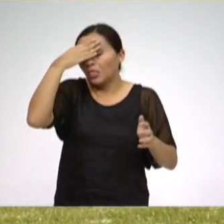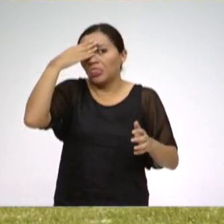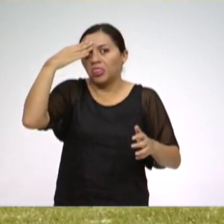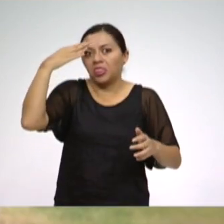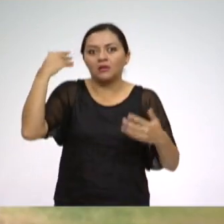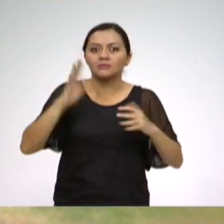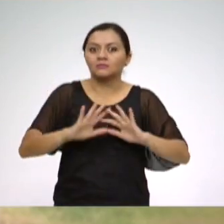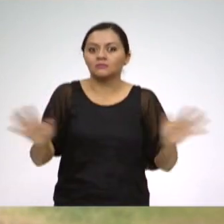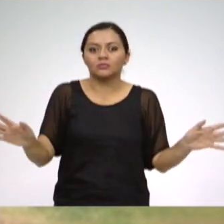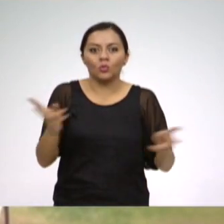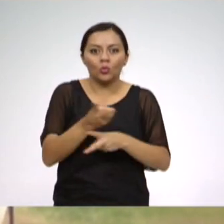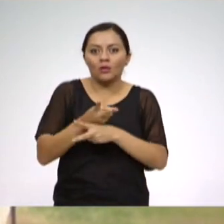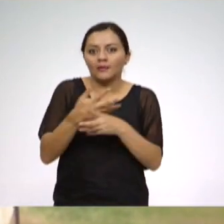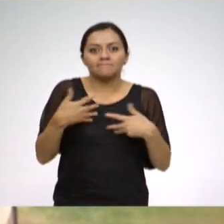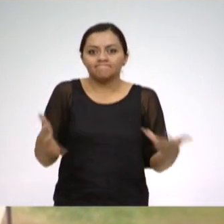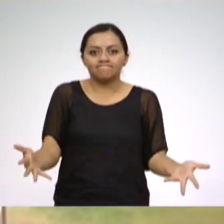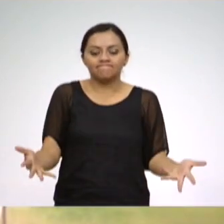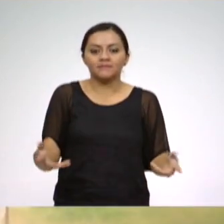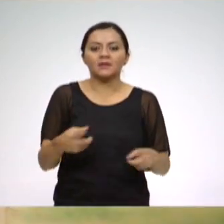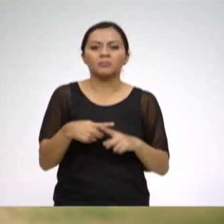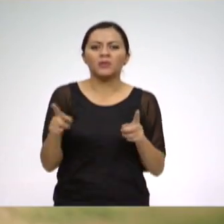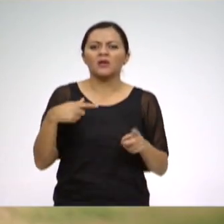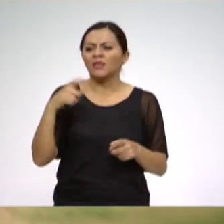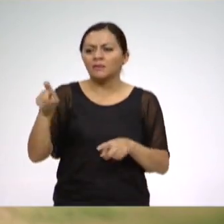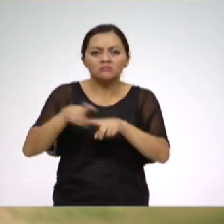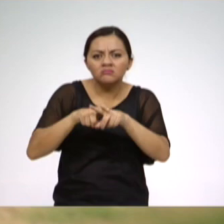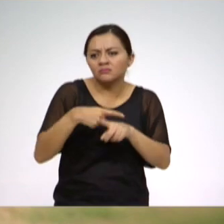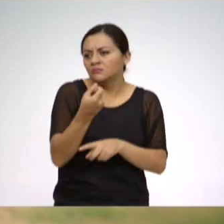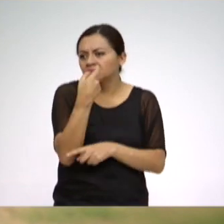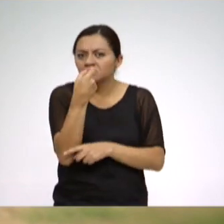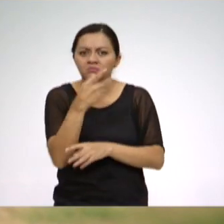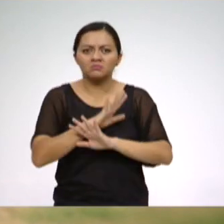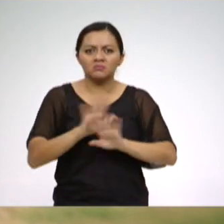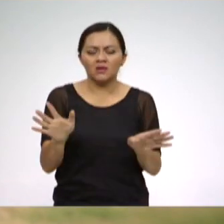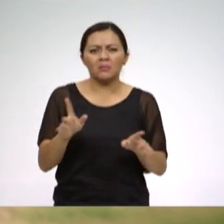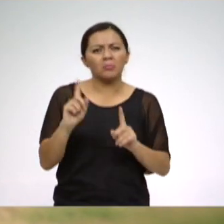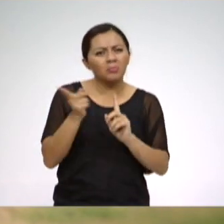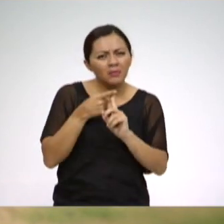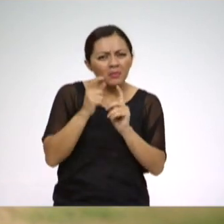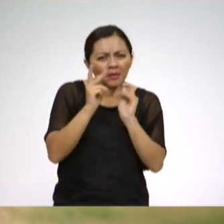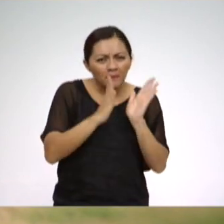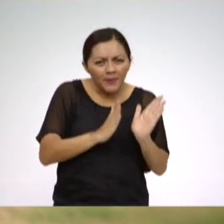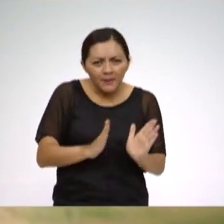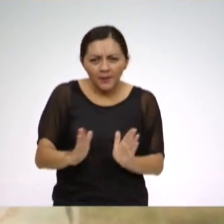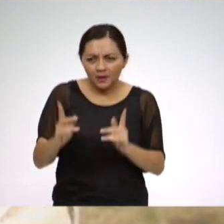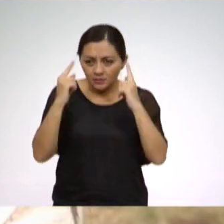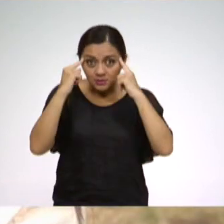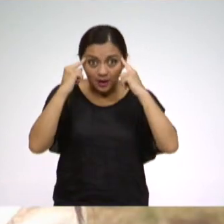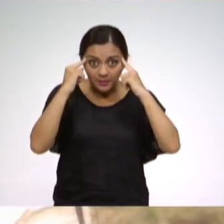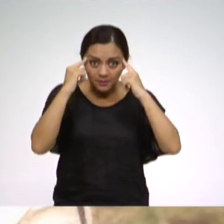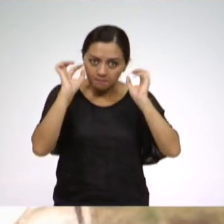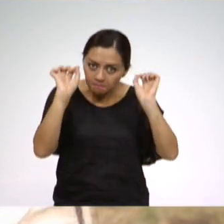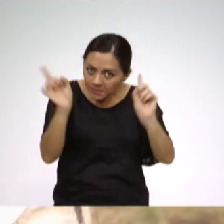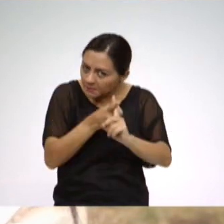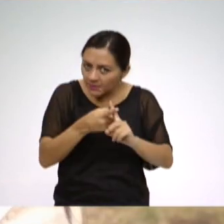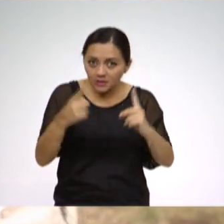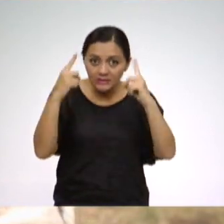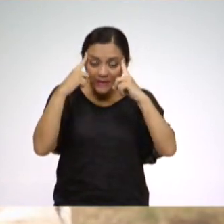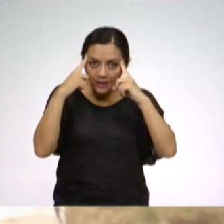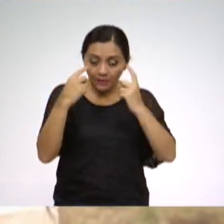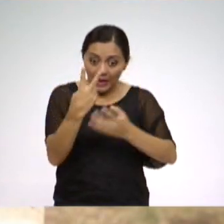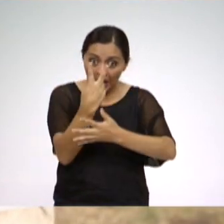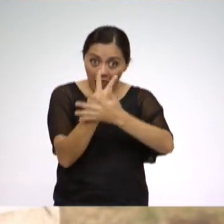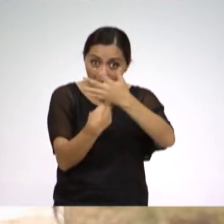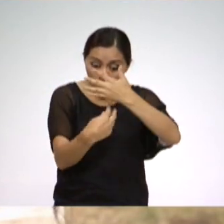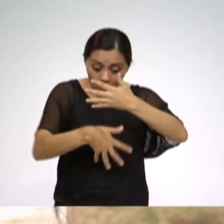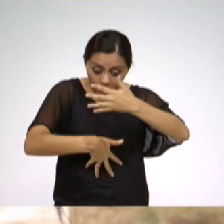en uno, ¿no? Que es coger el condón, coger los anticonceptivos y antes de cualquier cosa prepararte para tener un hijo después,